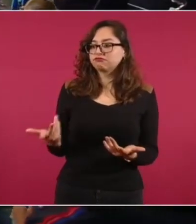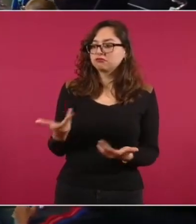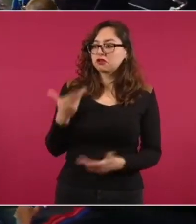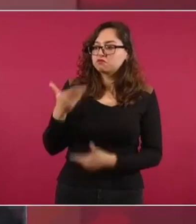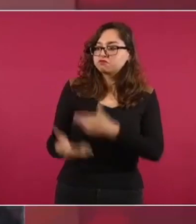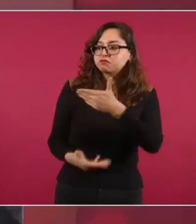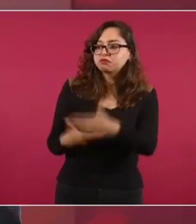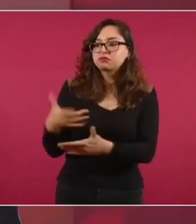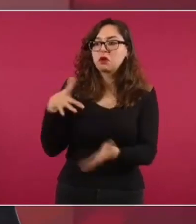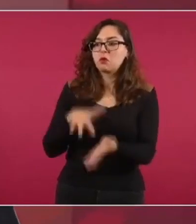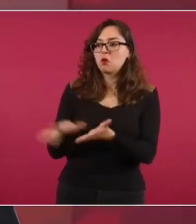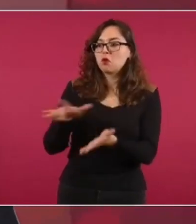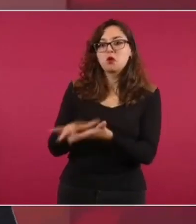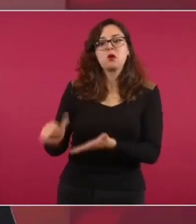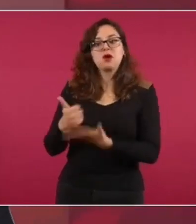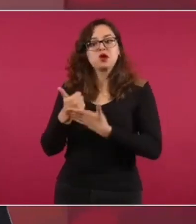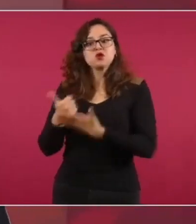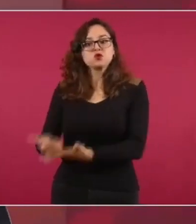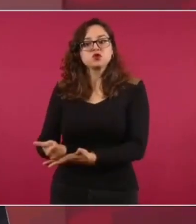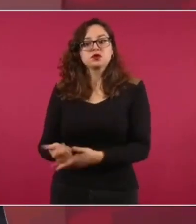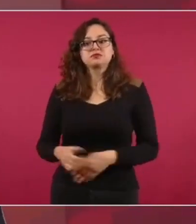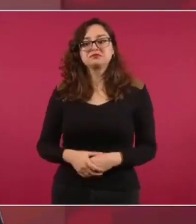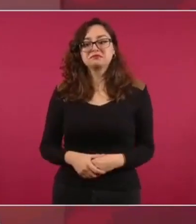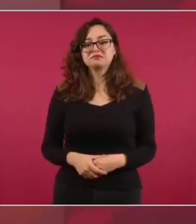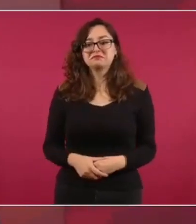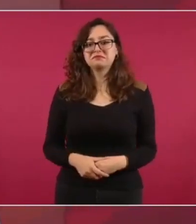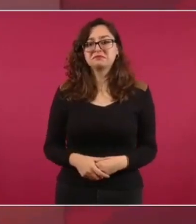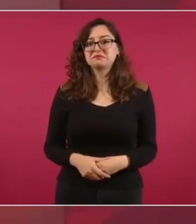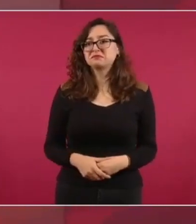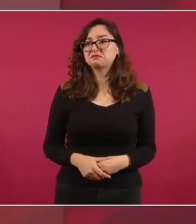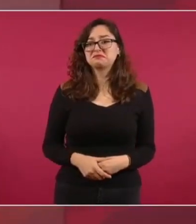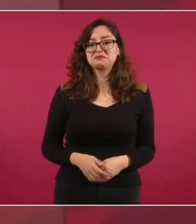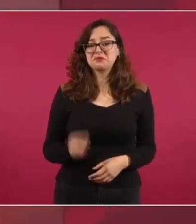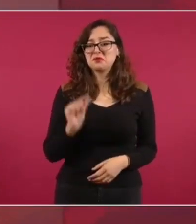la ayuda, la poca ayuda,